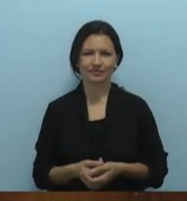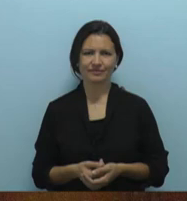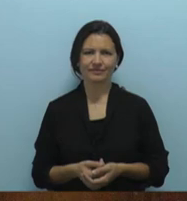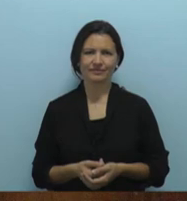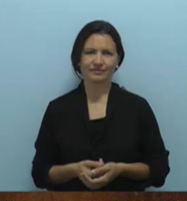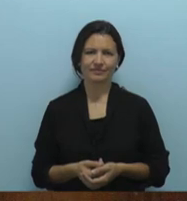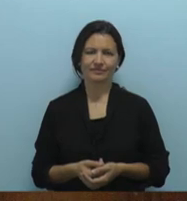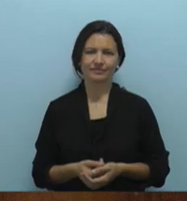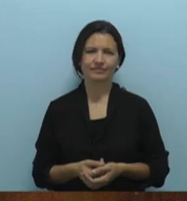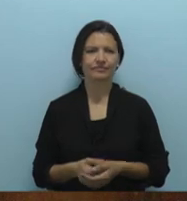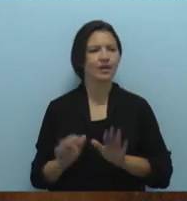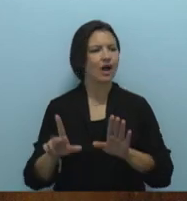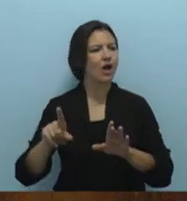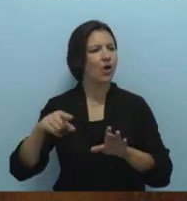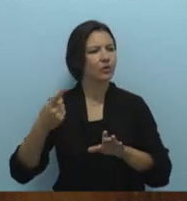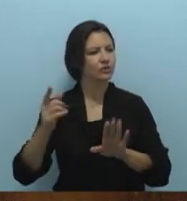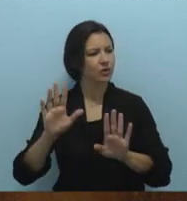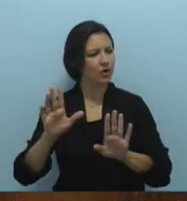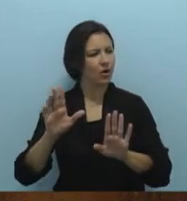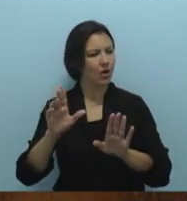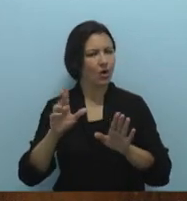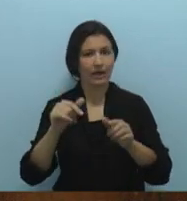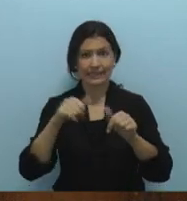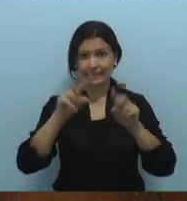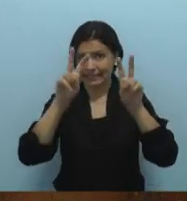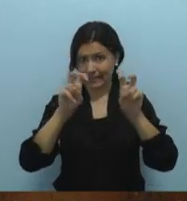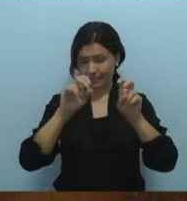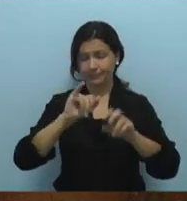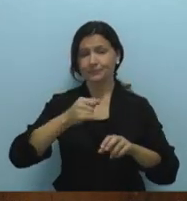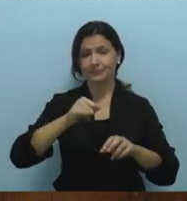diputado del Frade. Algunos de los pedidos de palabra tienen que ver con este